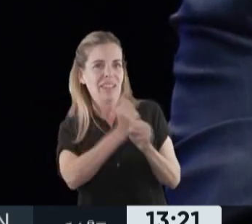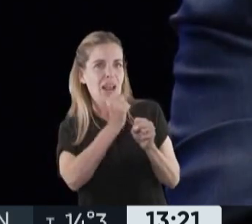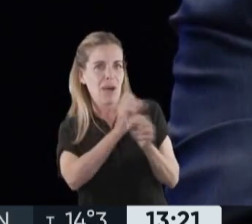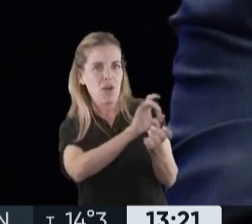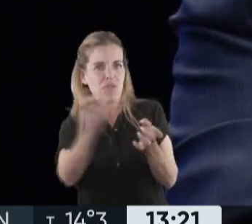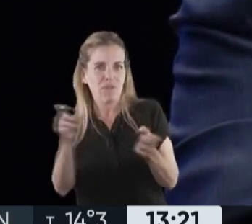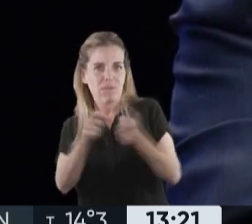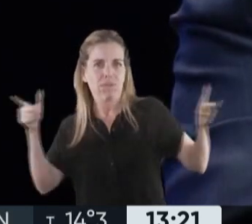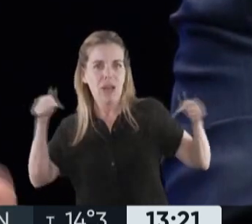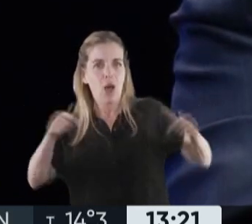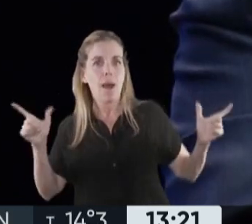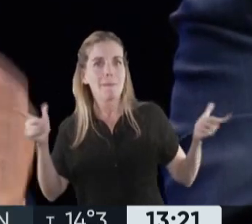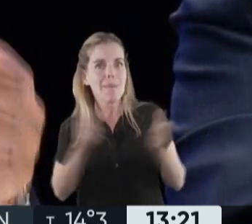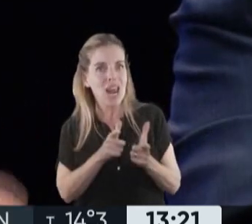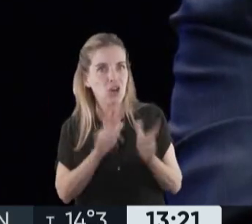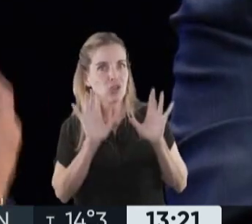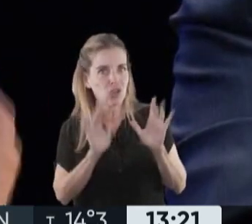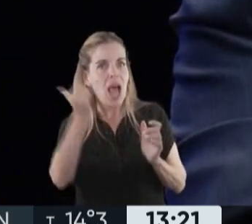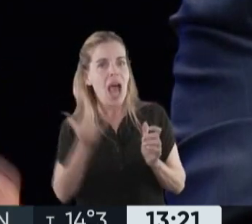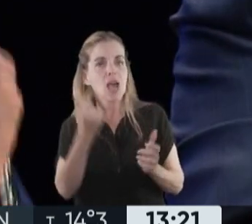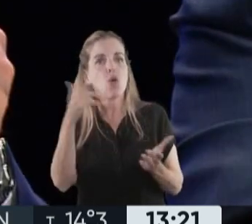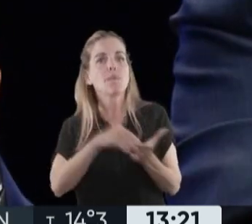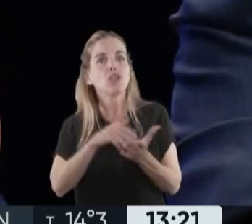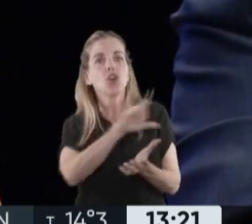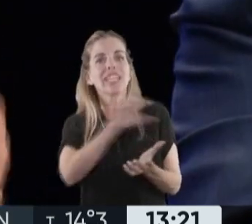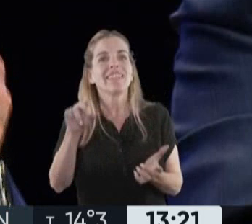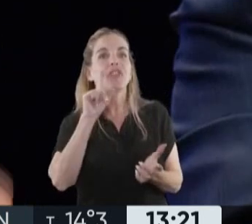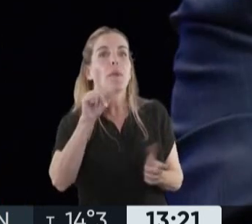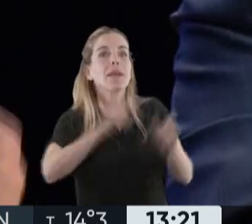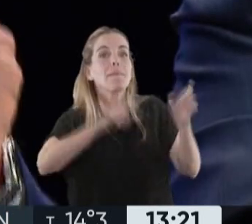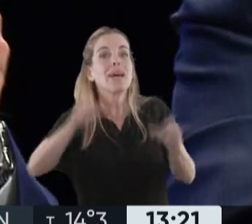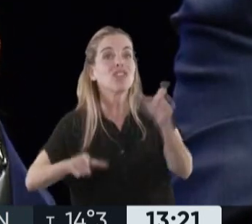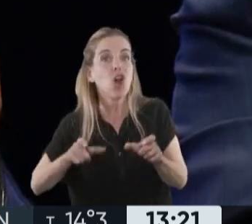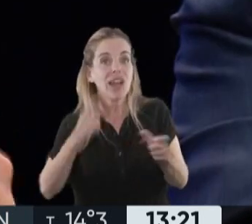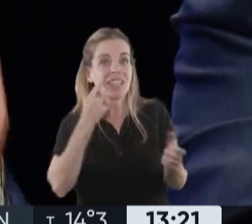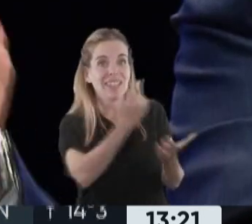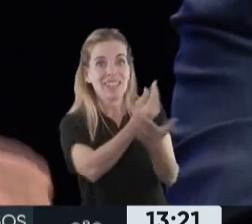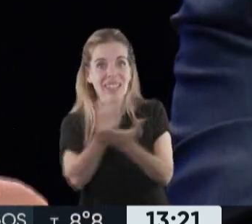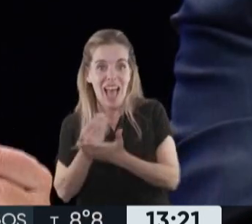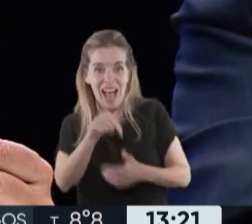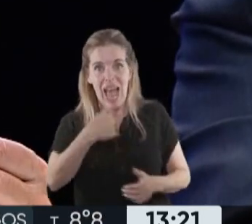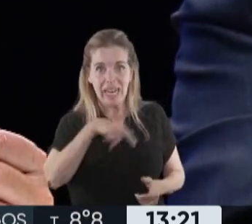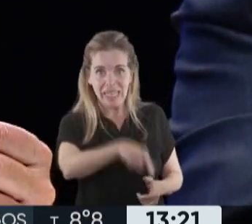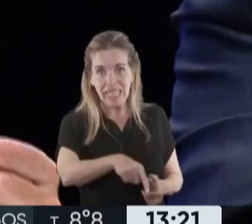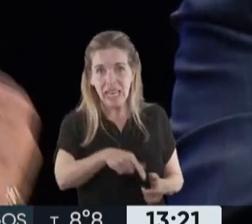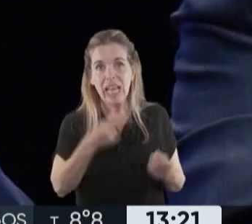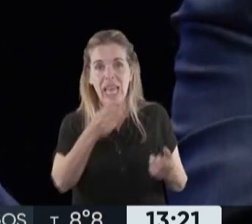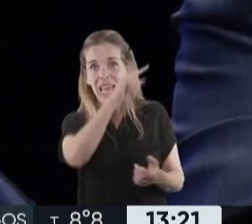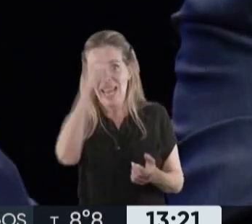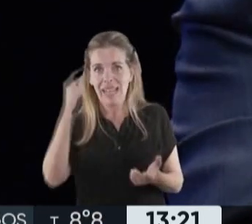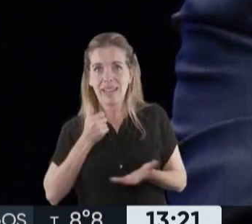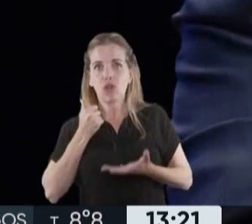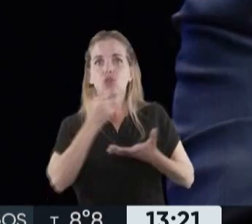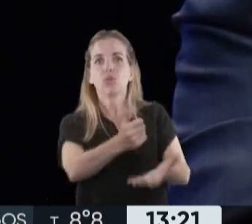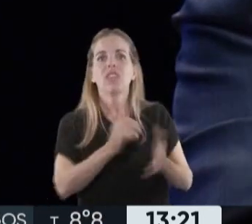Miro con intranquilidad que hay 1.300.000 argentinos que viven de un plan que el Estado le da, porque lo que